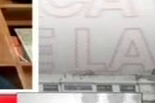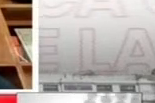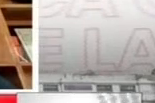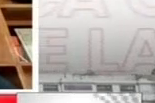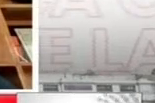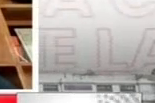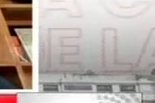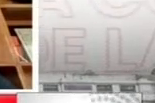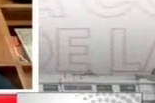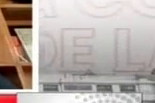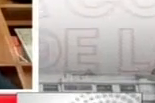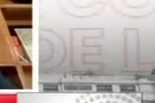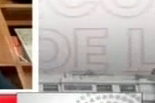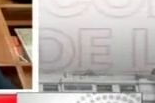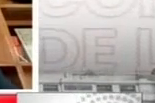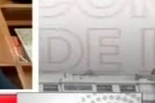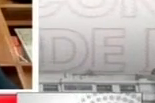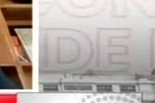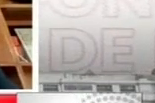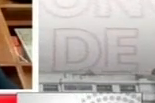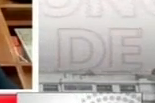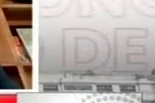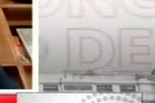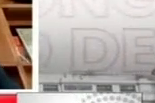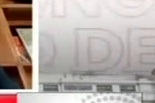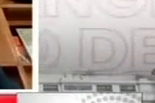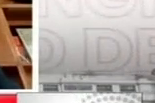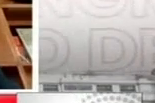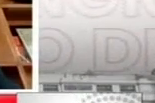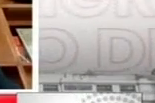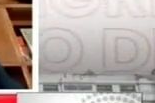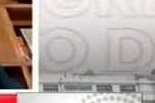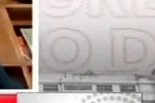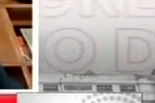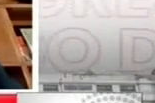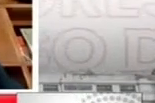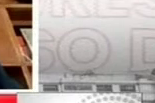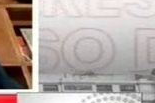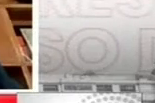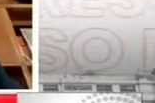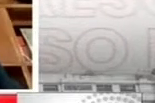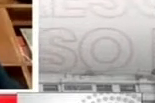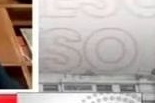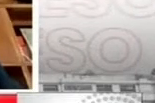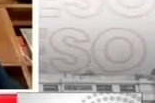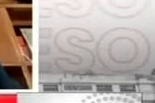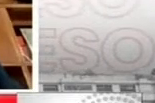que no solo debe venir a través de los impuestos,